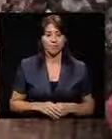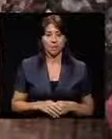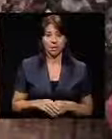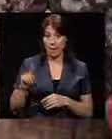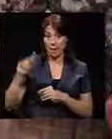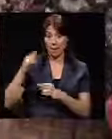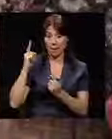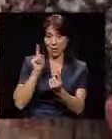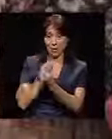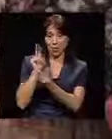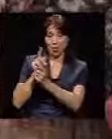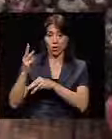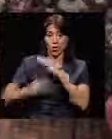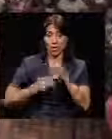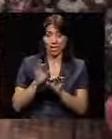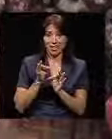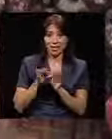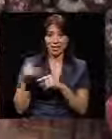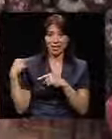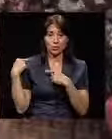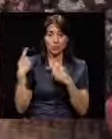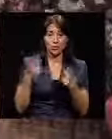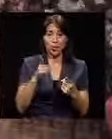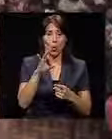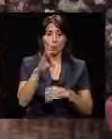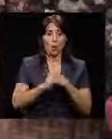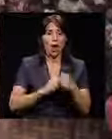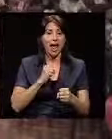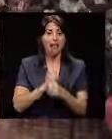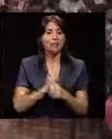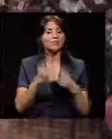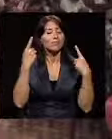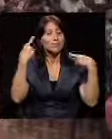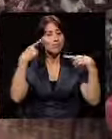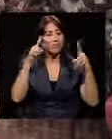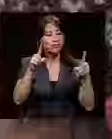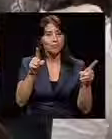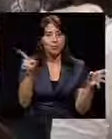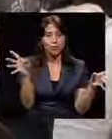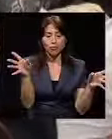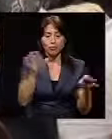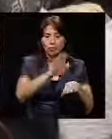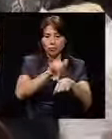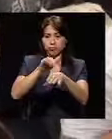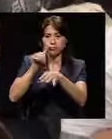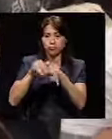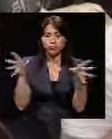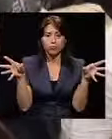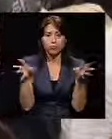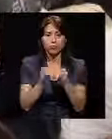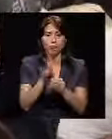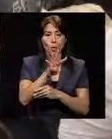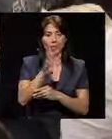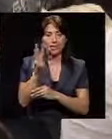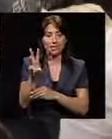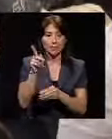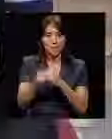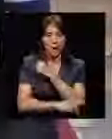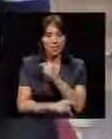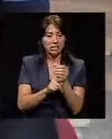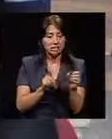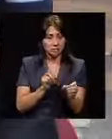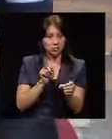8 años del primer encuentro mundial de intérpretes, se ha alcanzado a convocar a 46 países que han acudido a esta asociación para